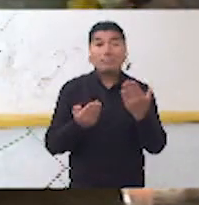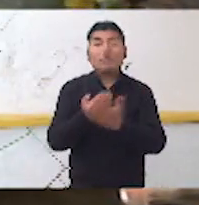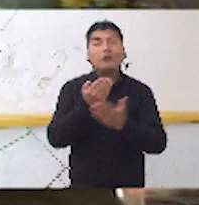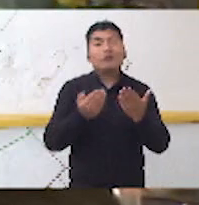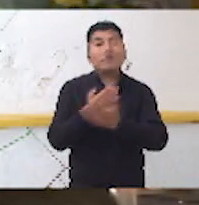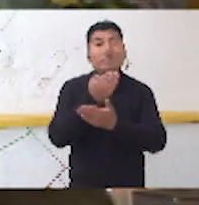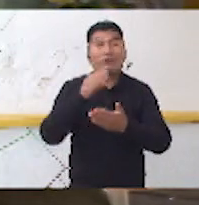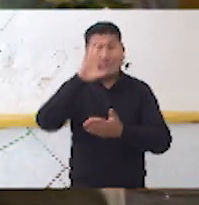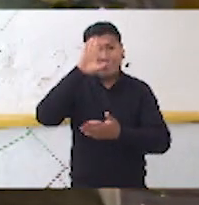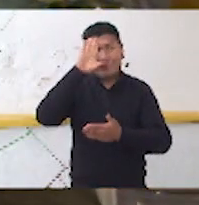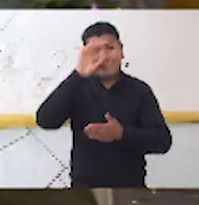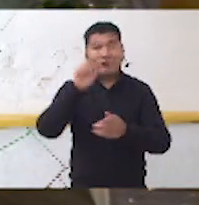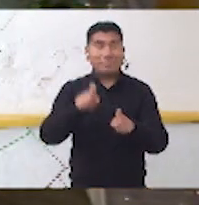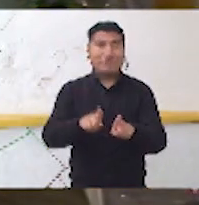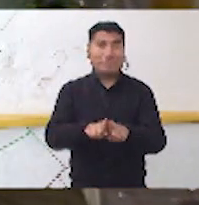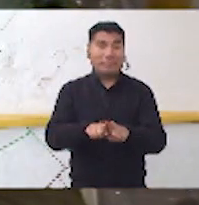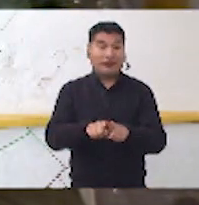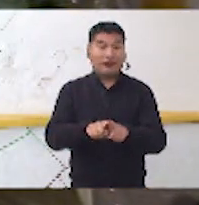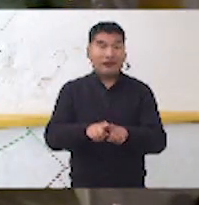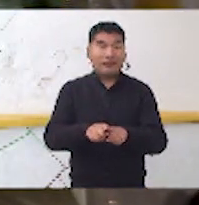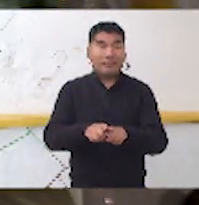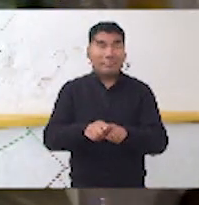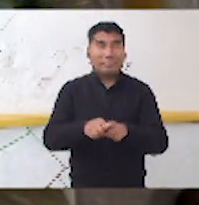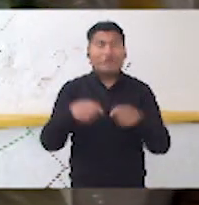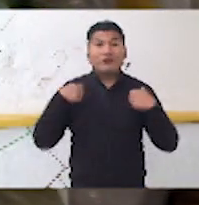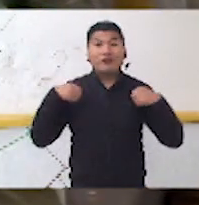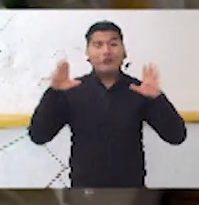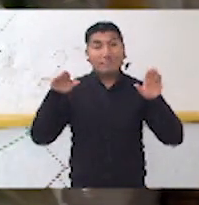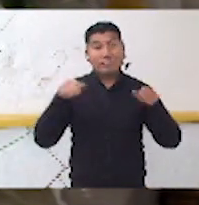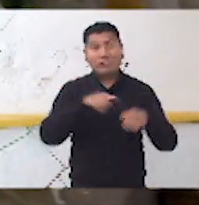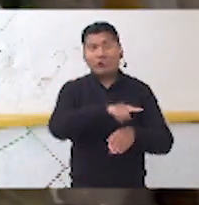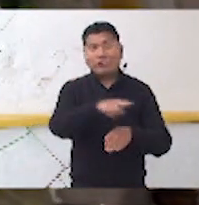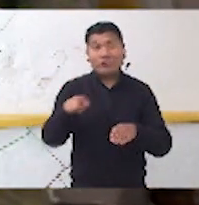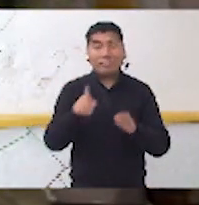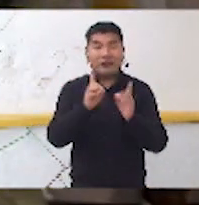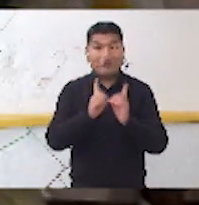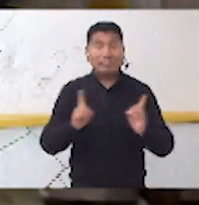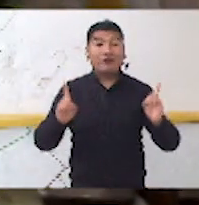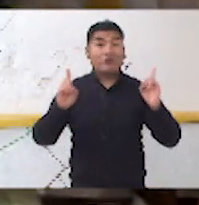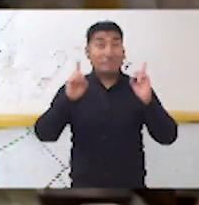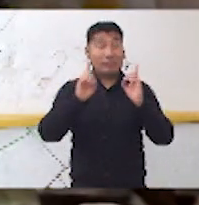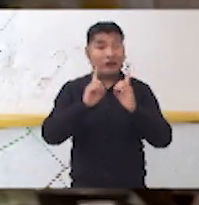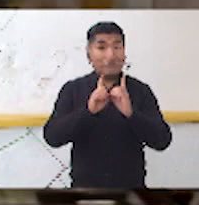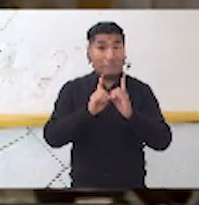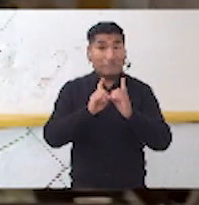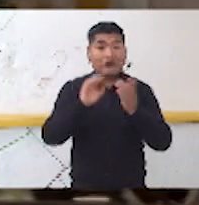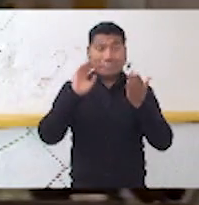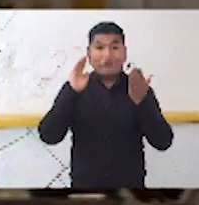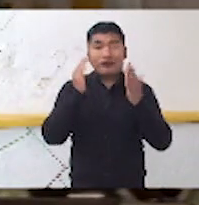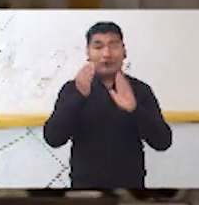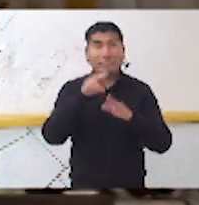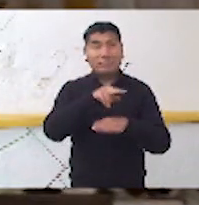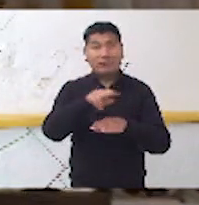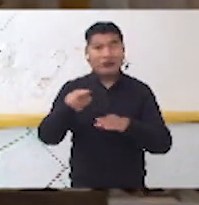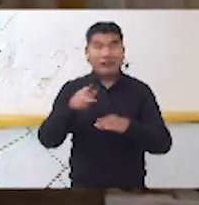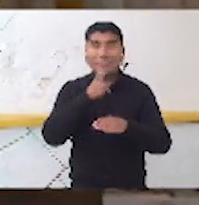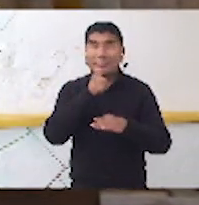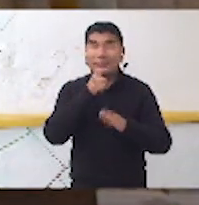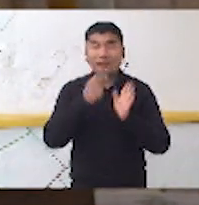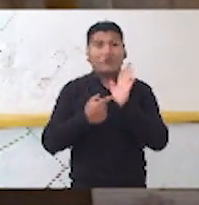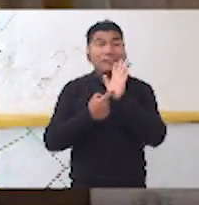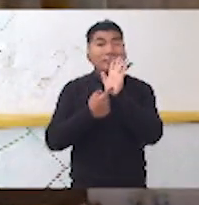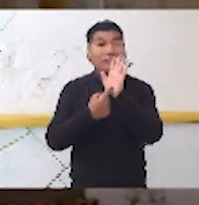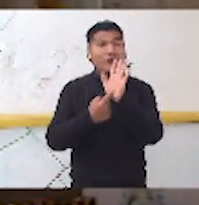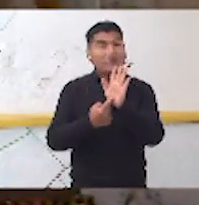nuestros. ¿Sabes si son dignos? Según el parecer de quienes los